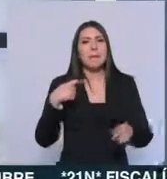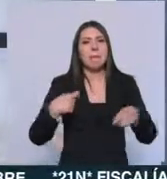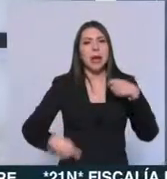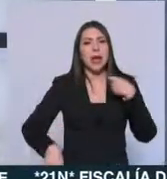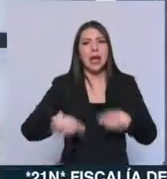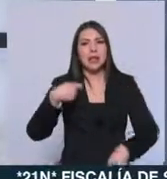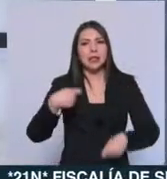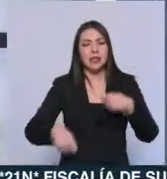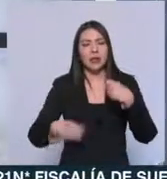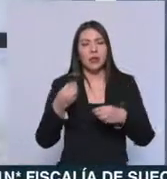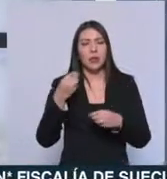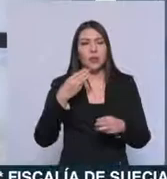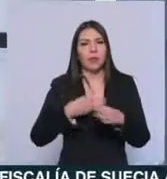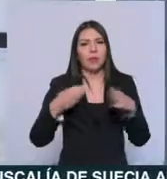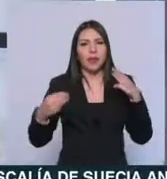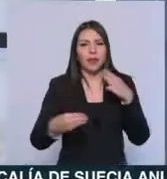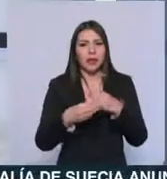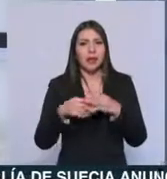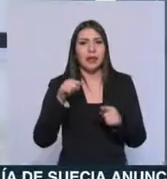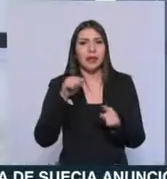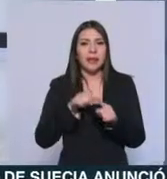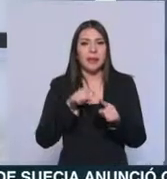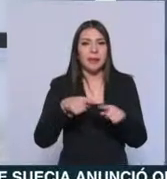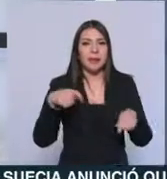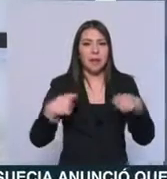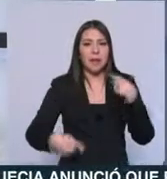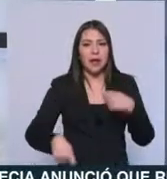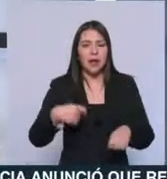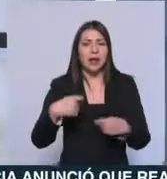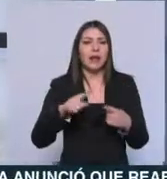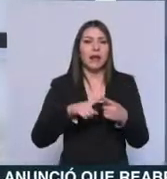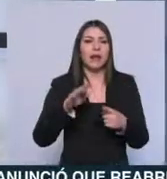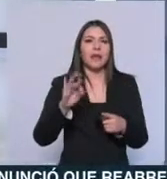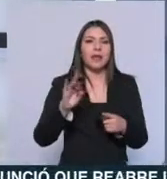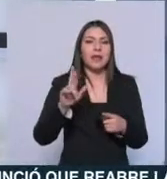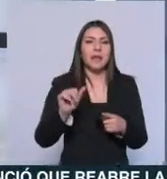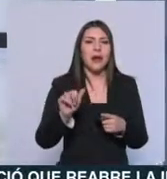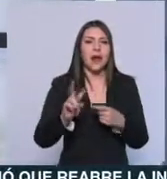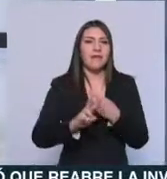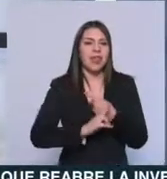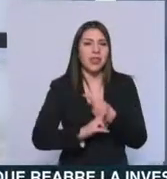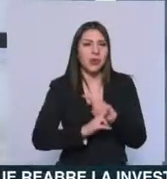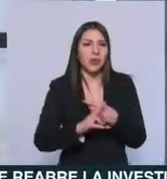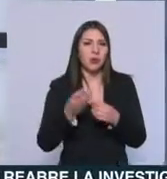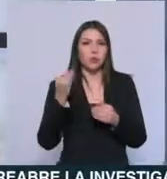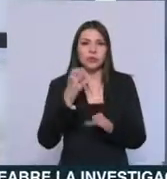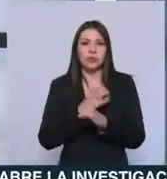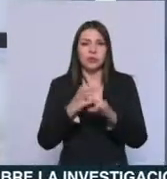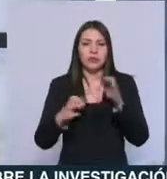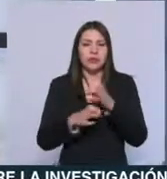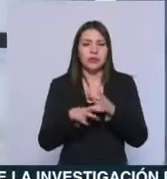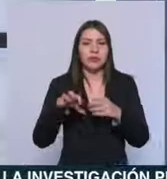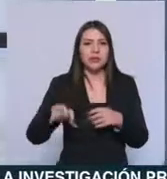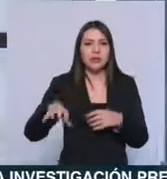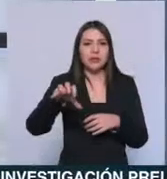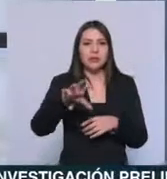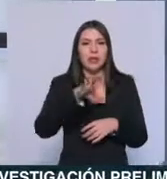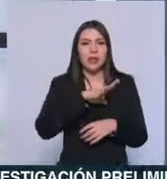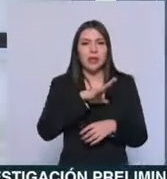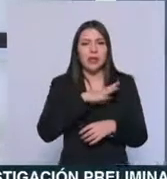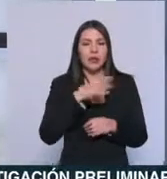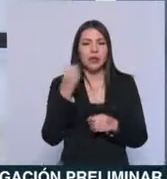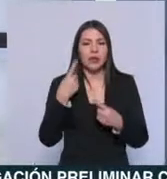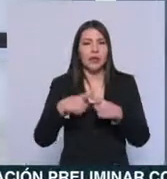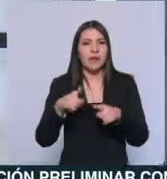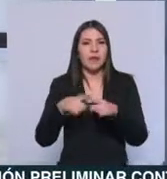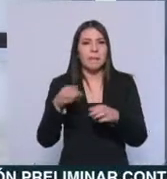estás hablando de material plástico, fibra de vidrio y además, te digo, una serie de elementos con resinas